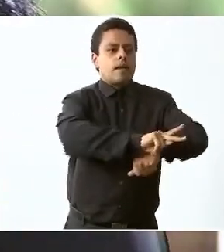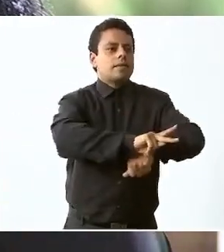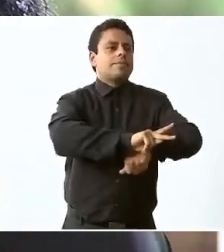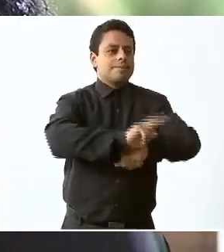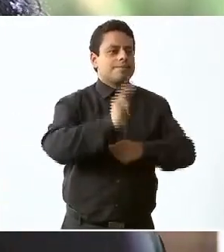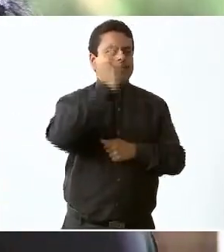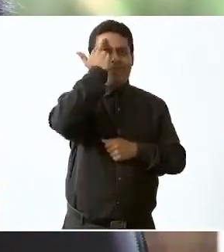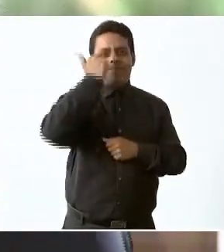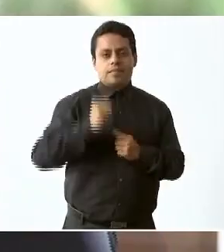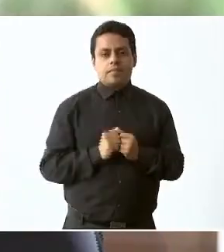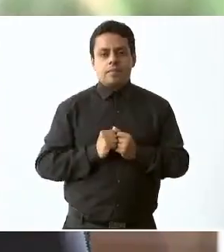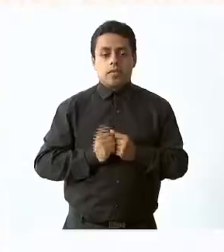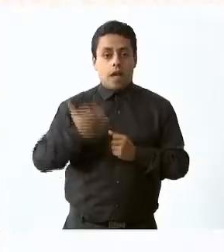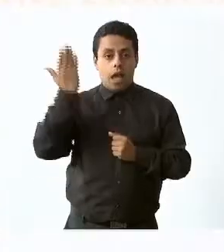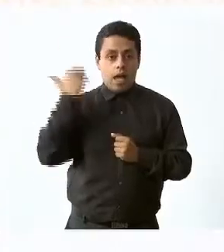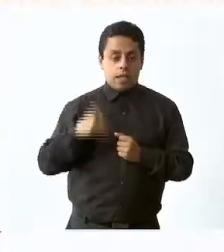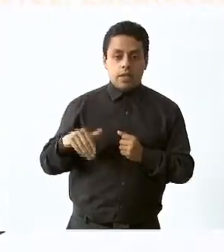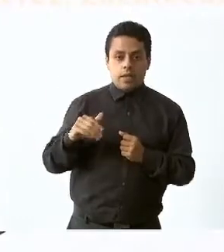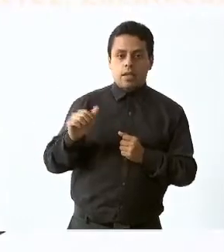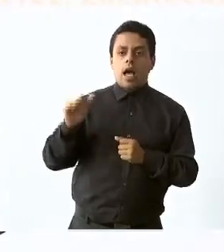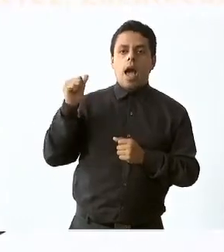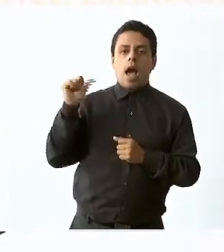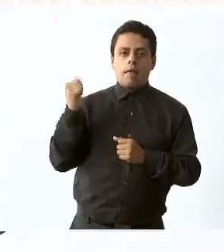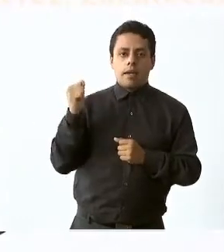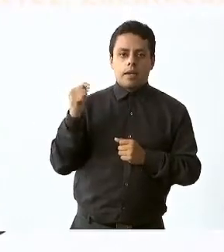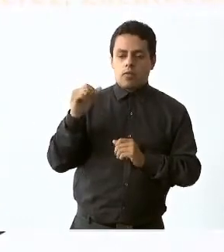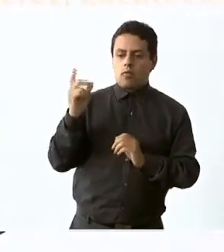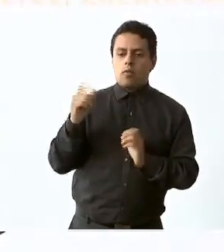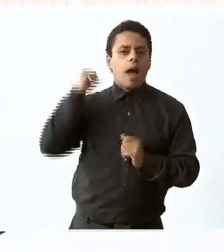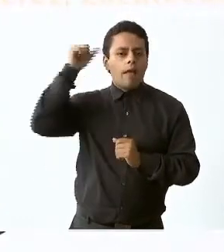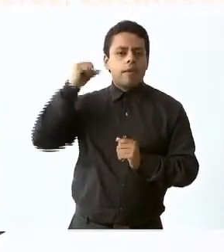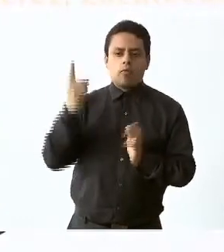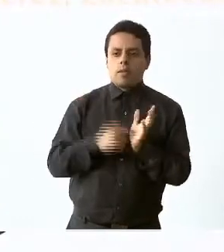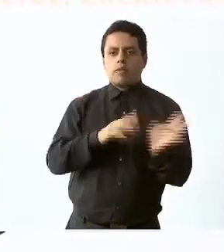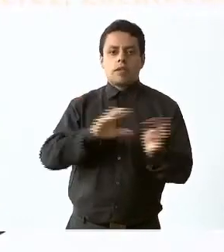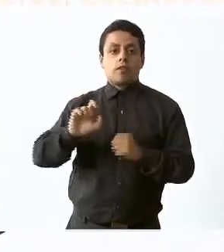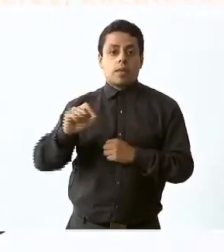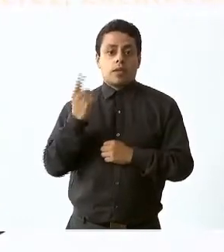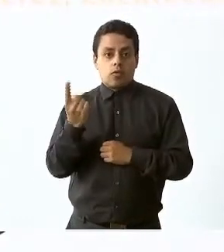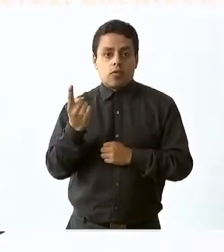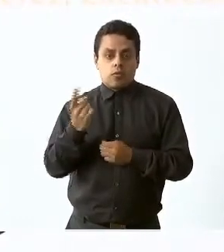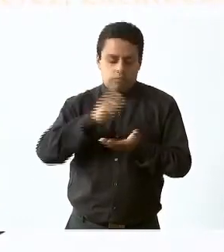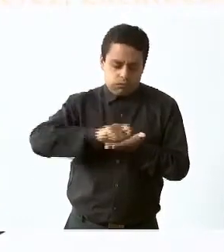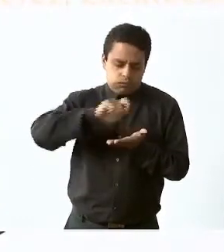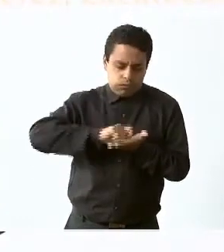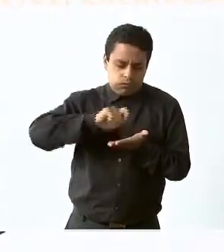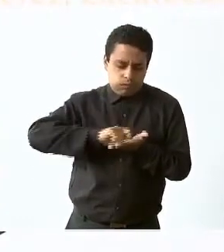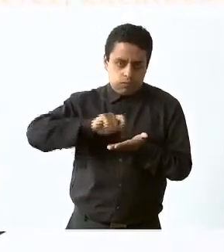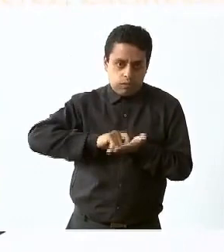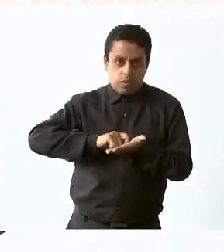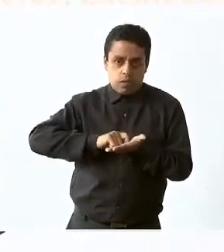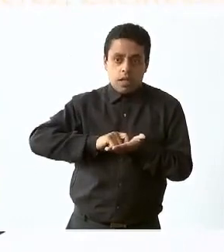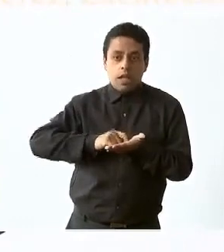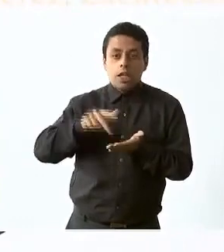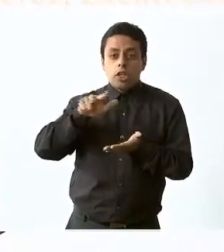fue escrita en abril de 1921, pero vio la luz 18 días antes de la muerte de su creador,